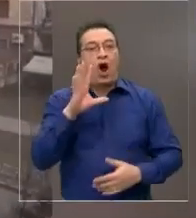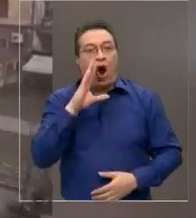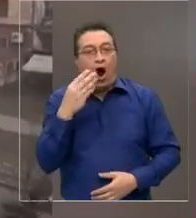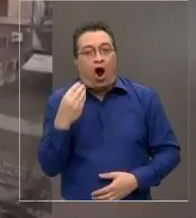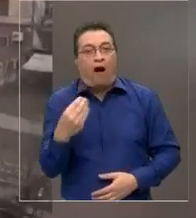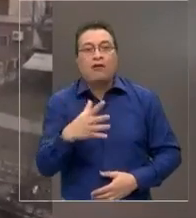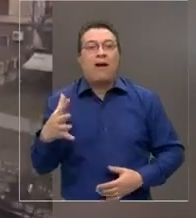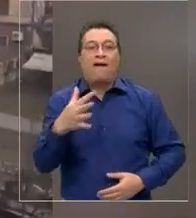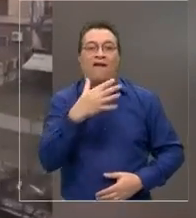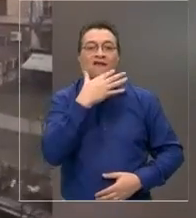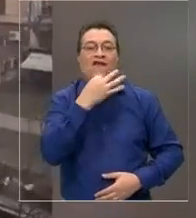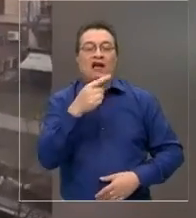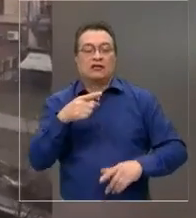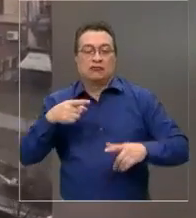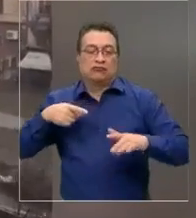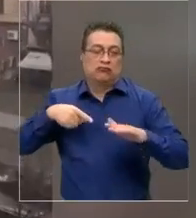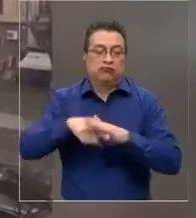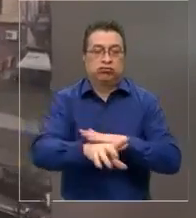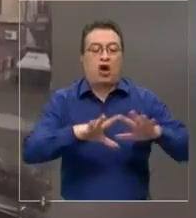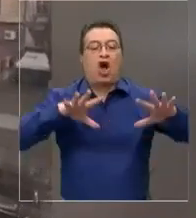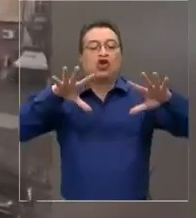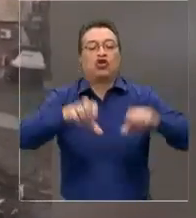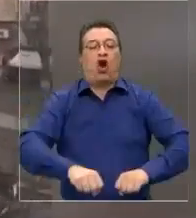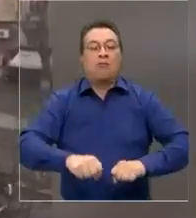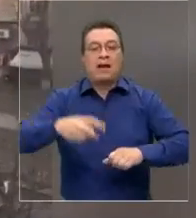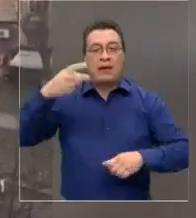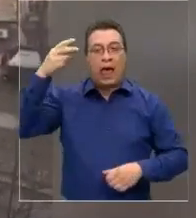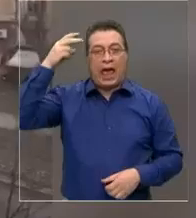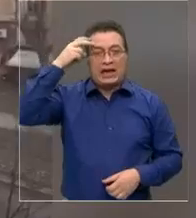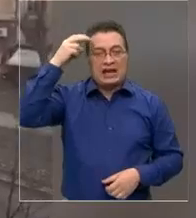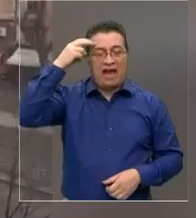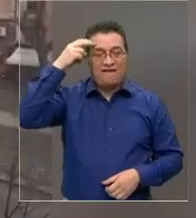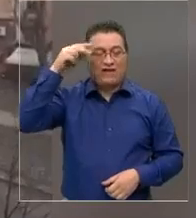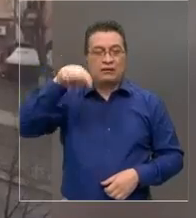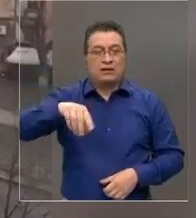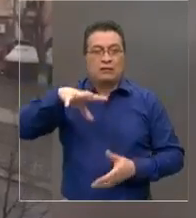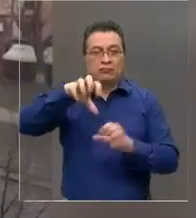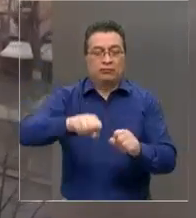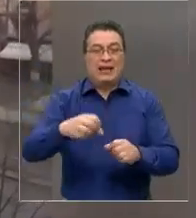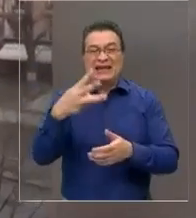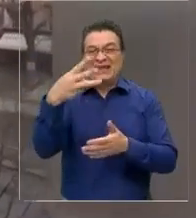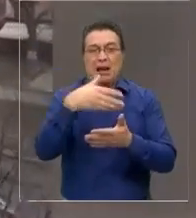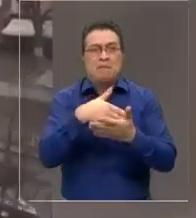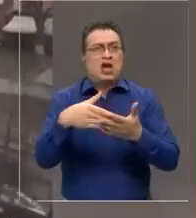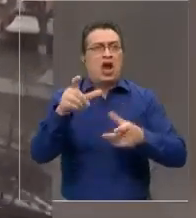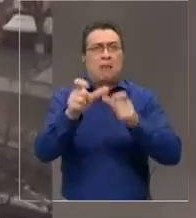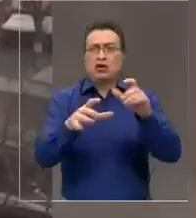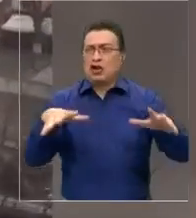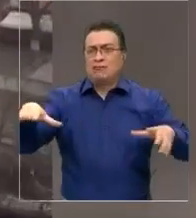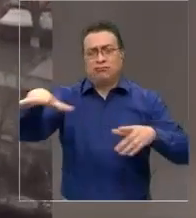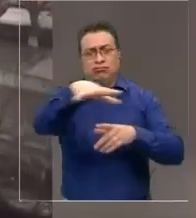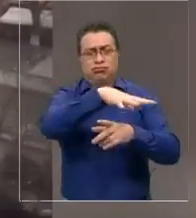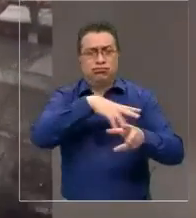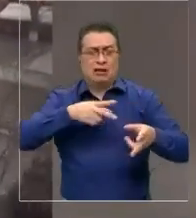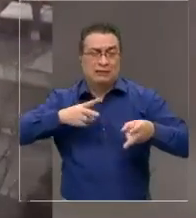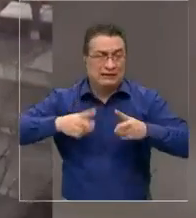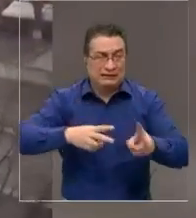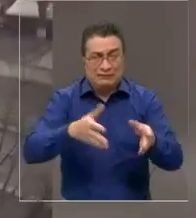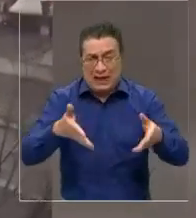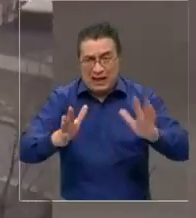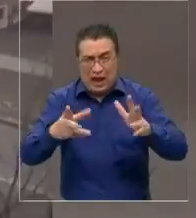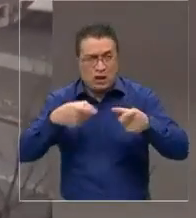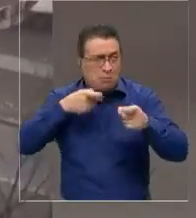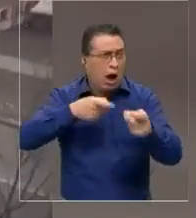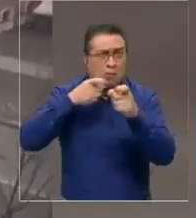hace más fácil una eventual toma de la ciudad. Tomar una ciudad como Kiev de 3 millones de habitantes en un combate calle a